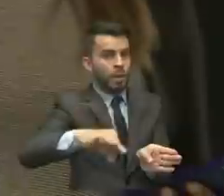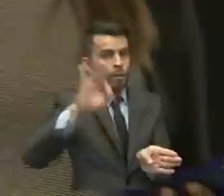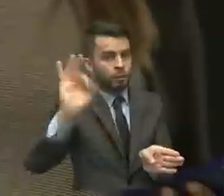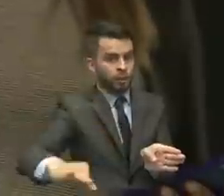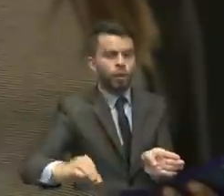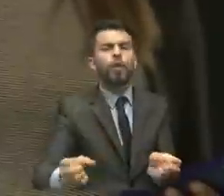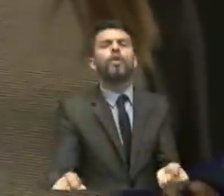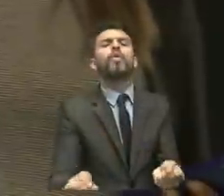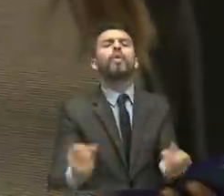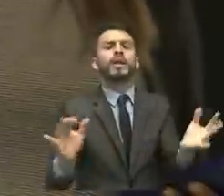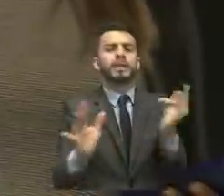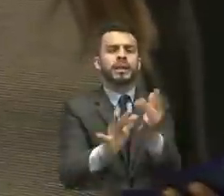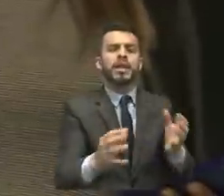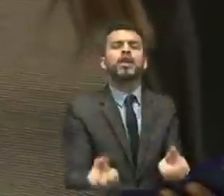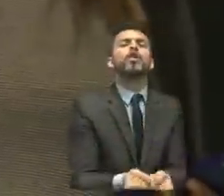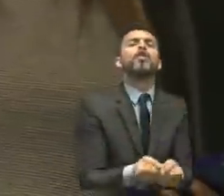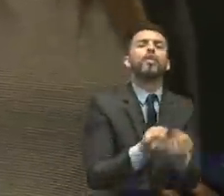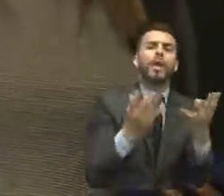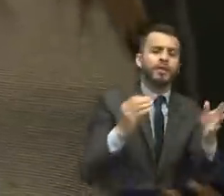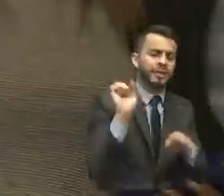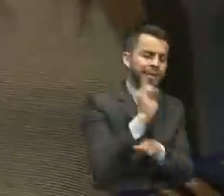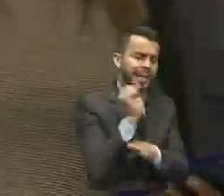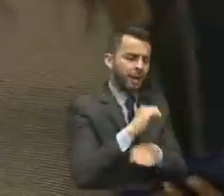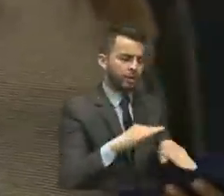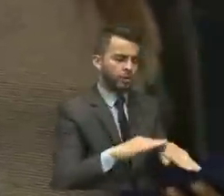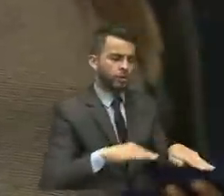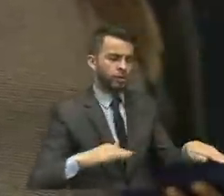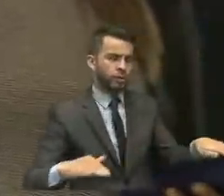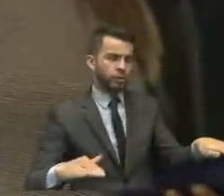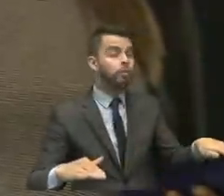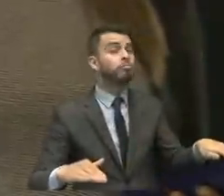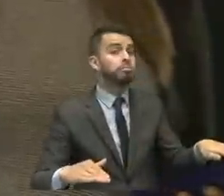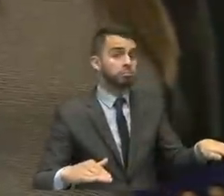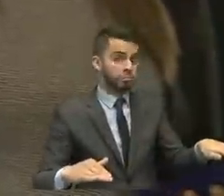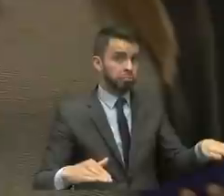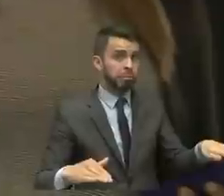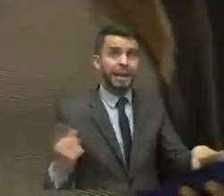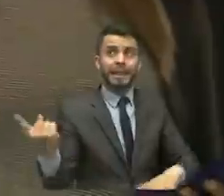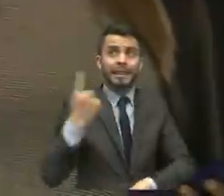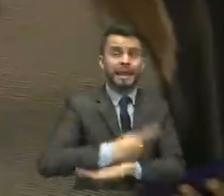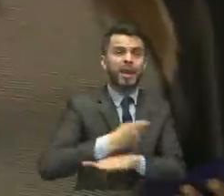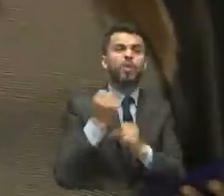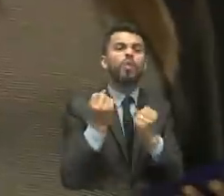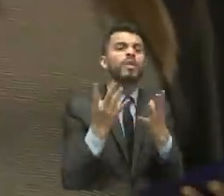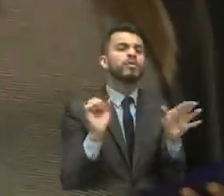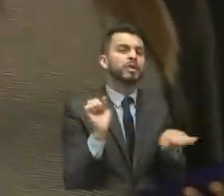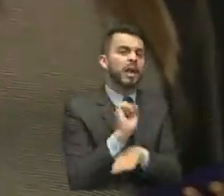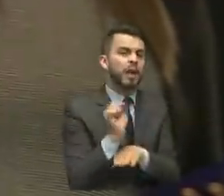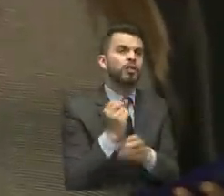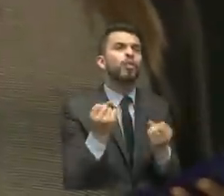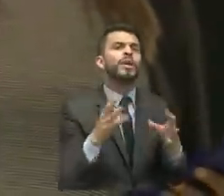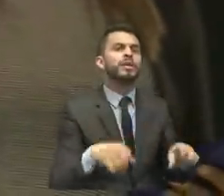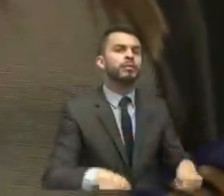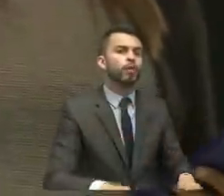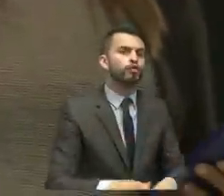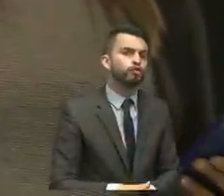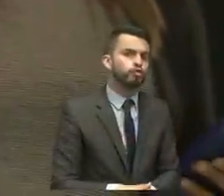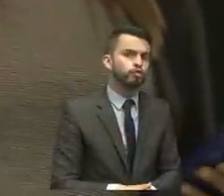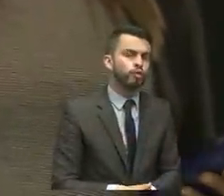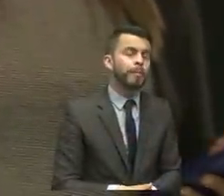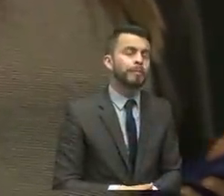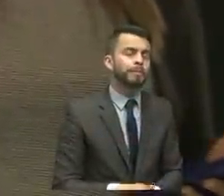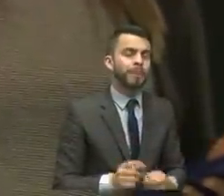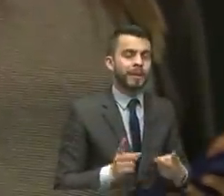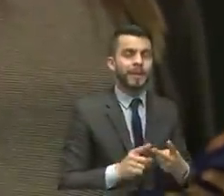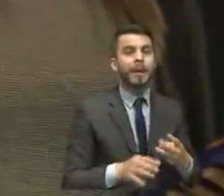peatones, cuántos vehículos dejan de salir? Eso significa cuántos viajes día. ¿Qué va a pasar con los predios que ya se adquirieron?